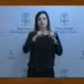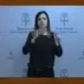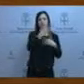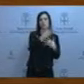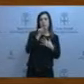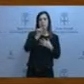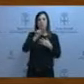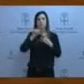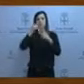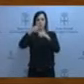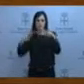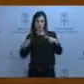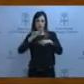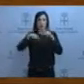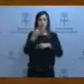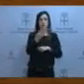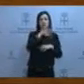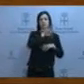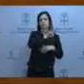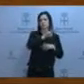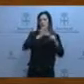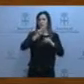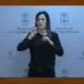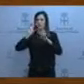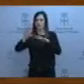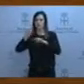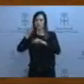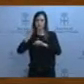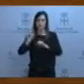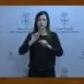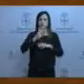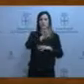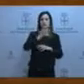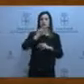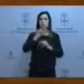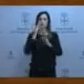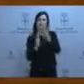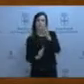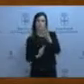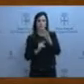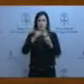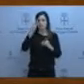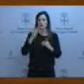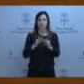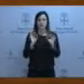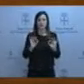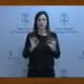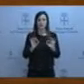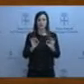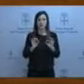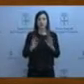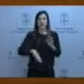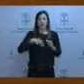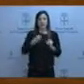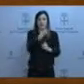Estado 5,7 puntos. 4 puntos de reducción más en Asturias que en la media nacional. Sigamos. Menores de 35, que no es